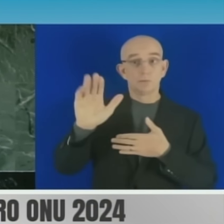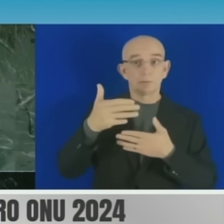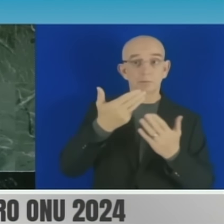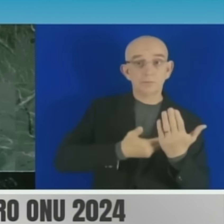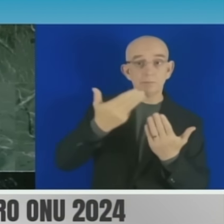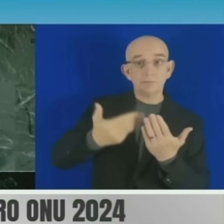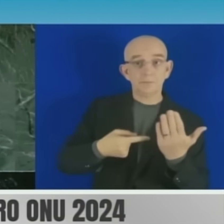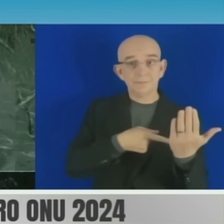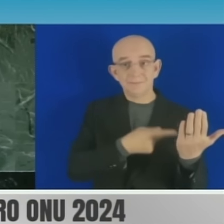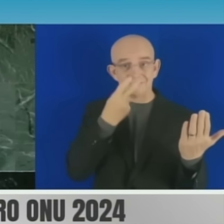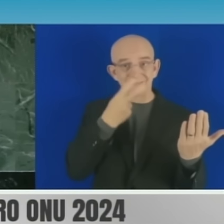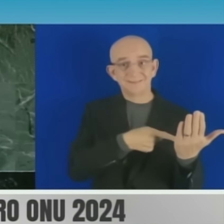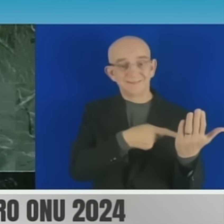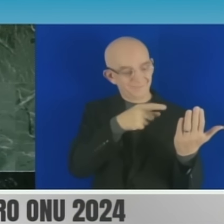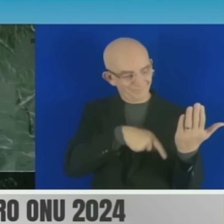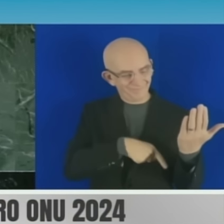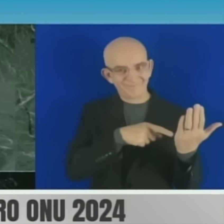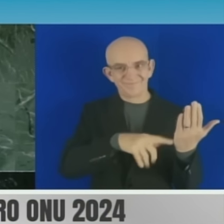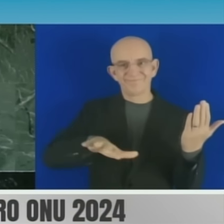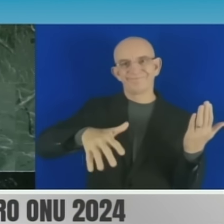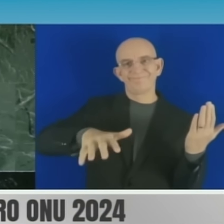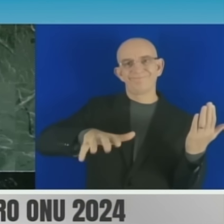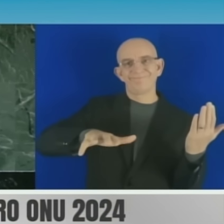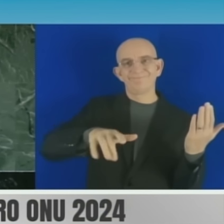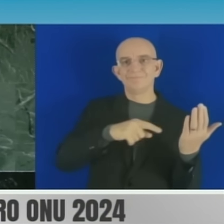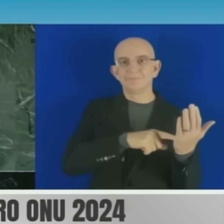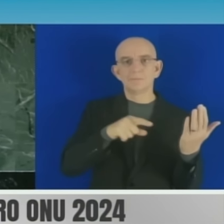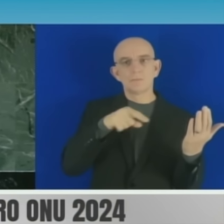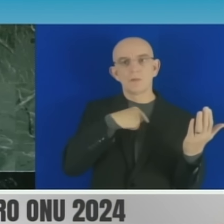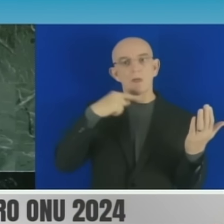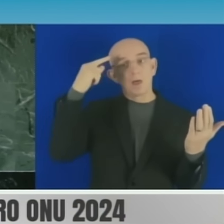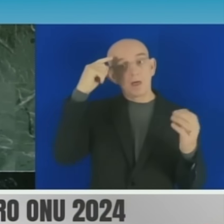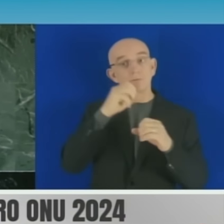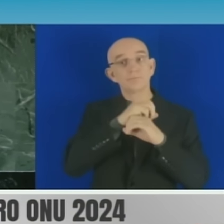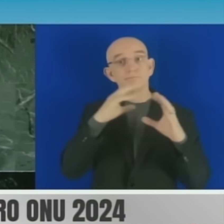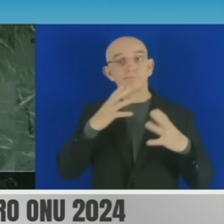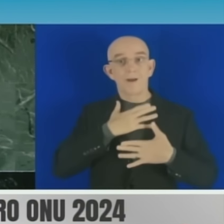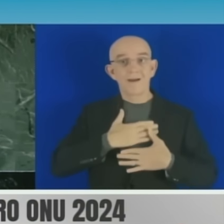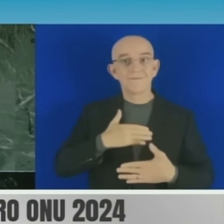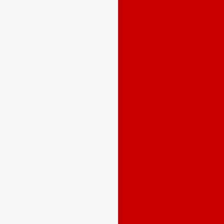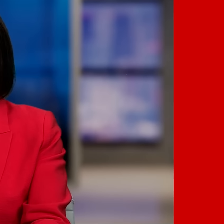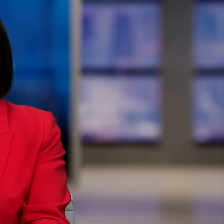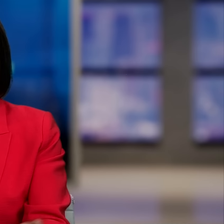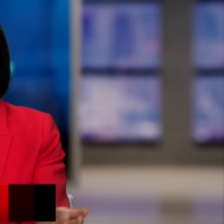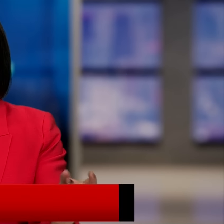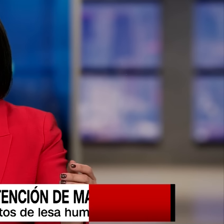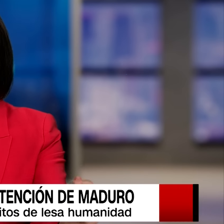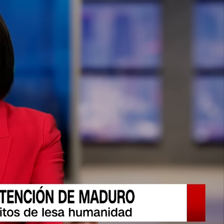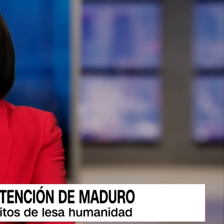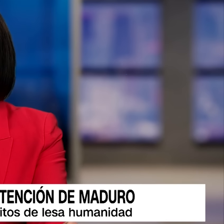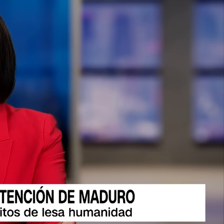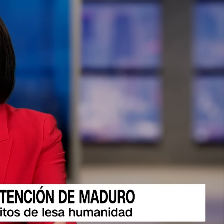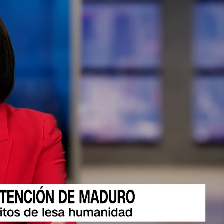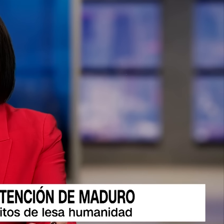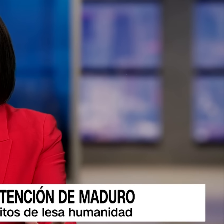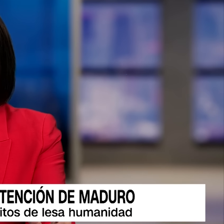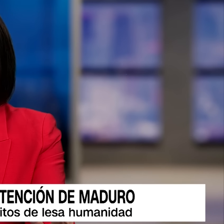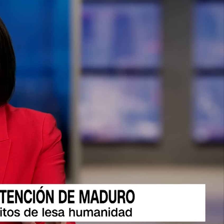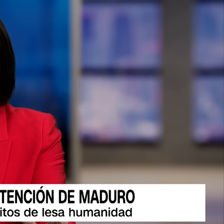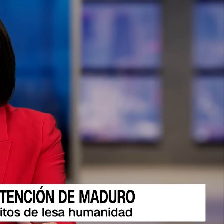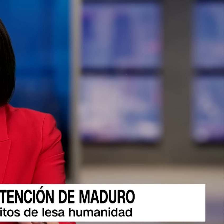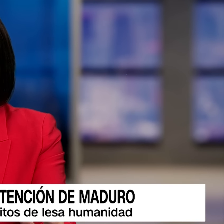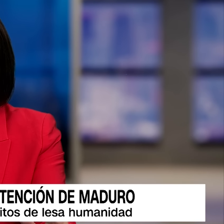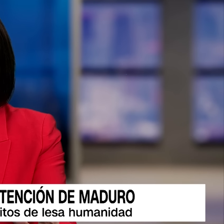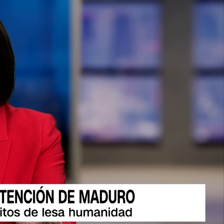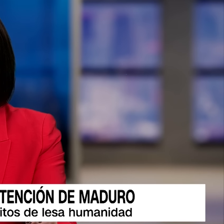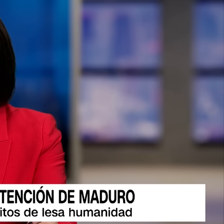Sostenible, en relación a la falta de voluntad política de los países desarrollados. Pues esta es una noticia en desarrollo